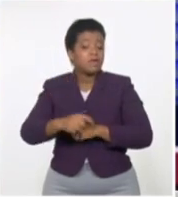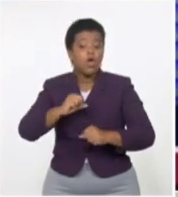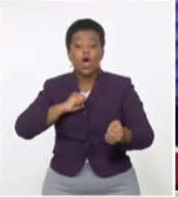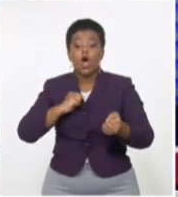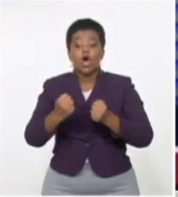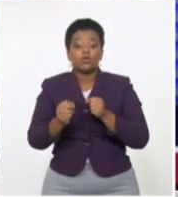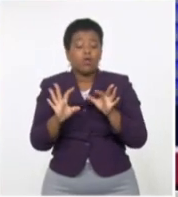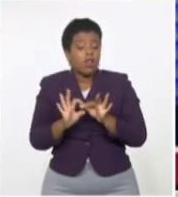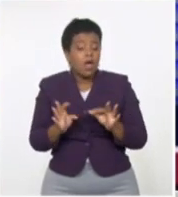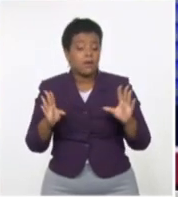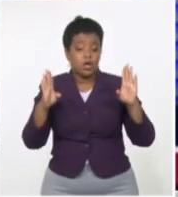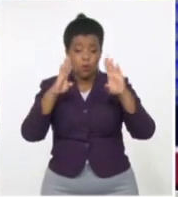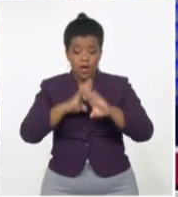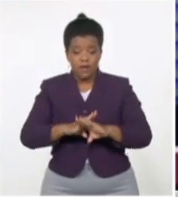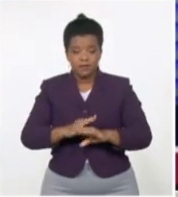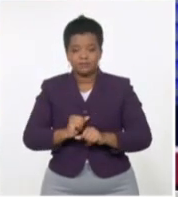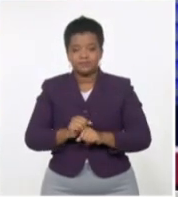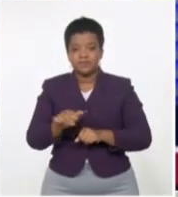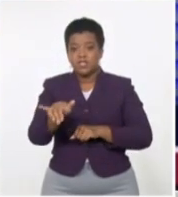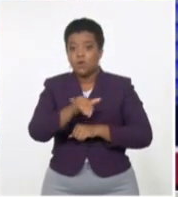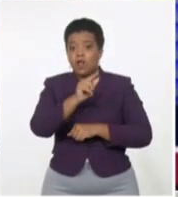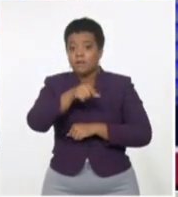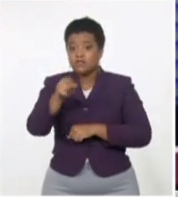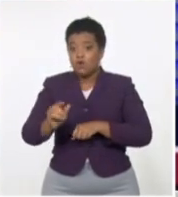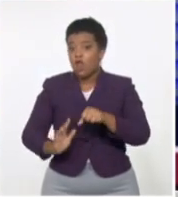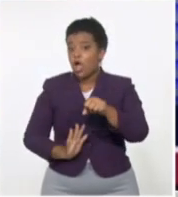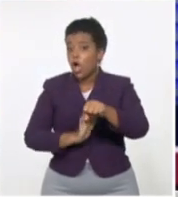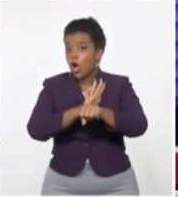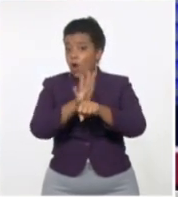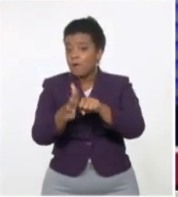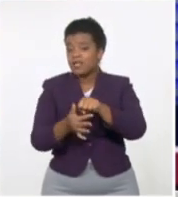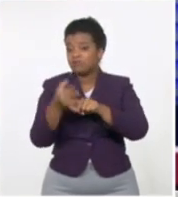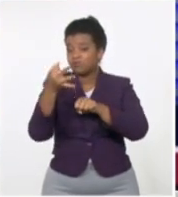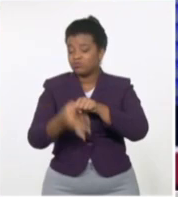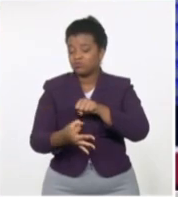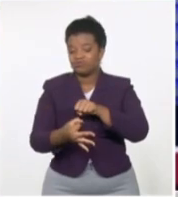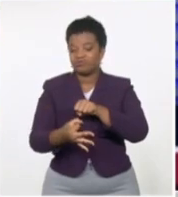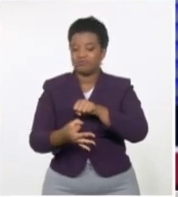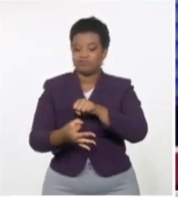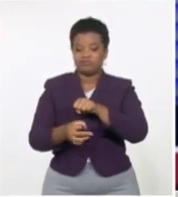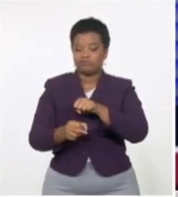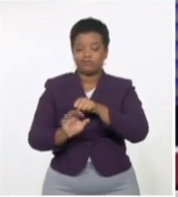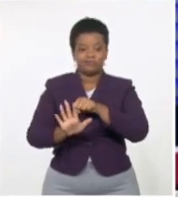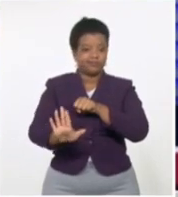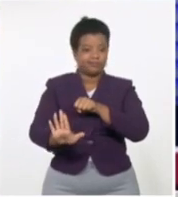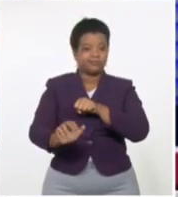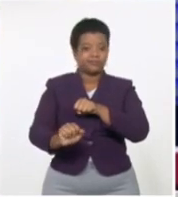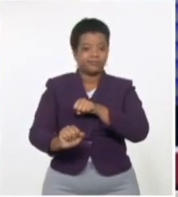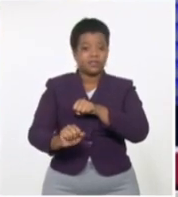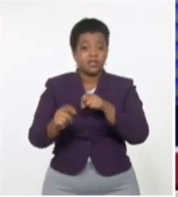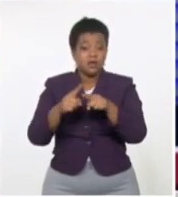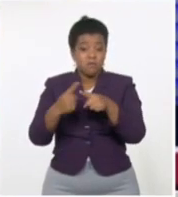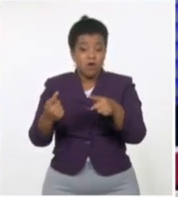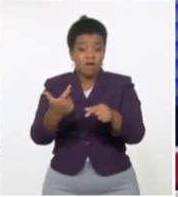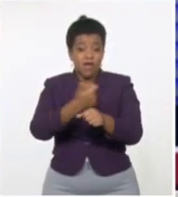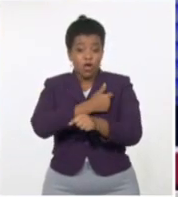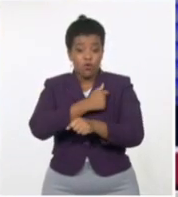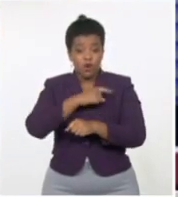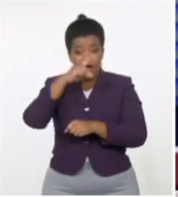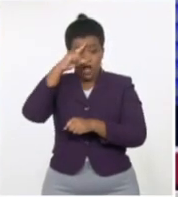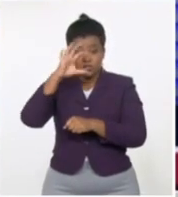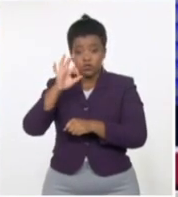paciente que haya padecido la COVID, porque este candidato vacunal no es el que está en ensayos clínicos en convalecientes, y aquí se ha explicado que es Soberana